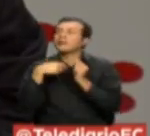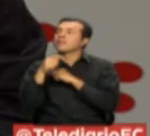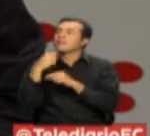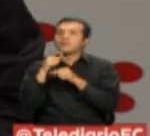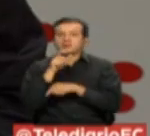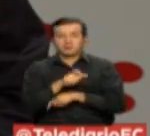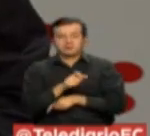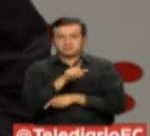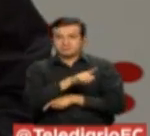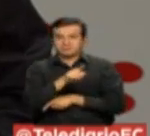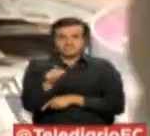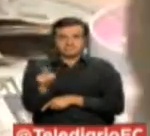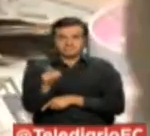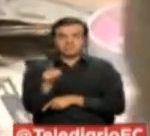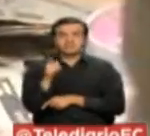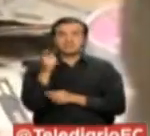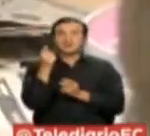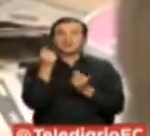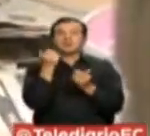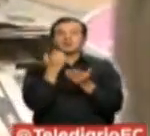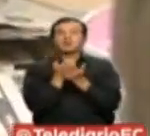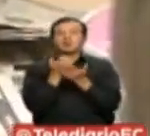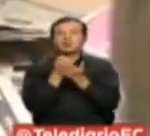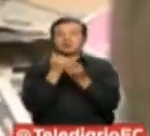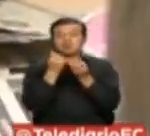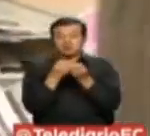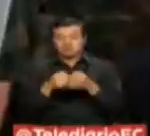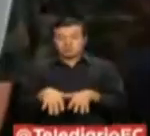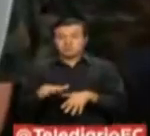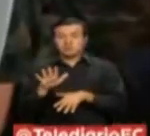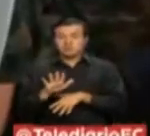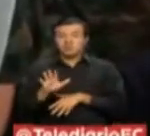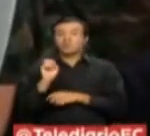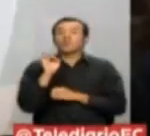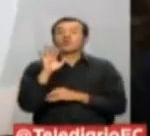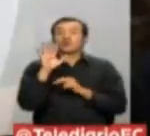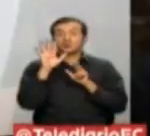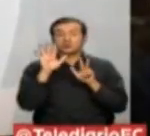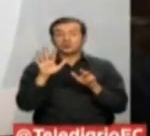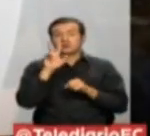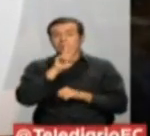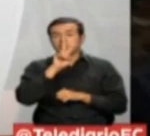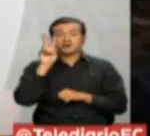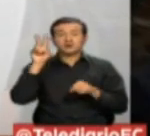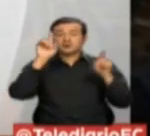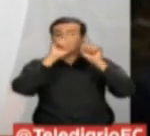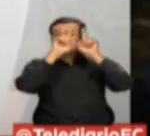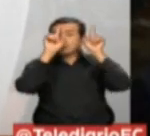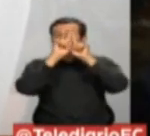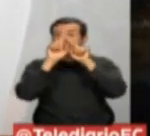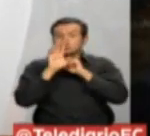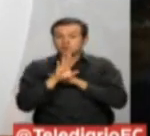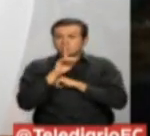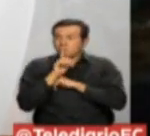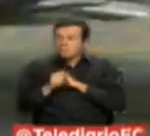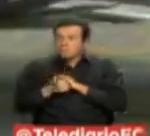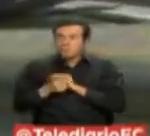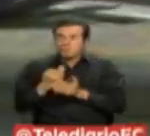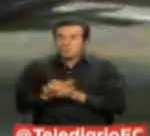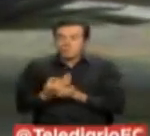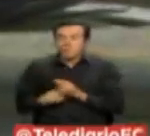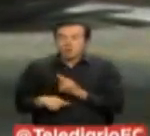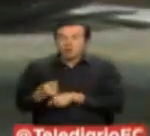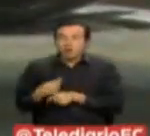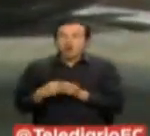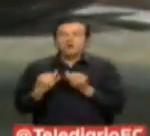Guzmán. Las pérdidas económicas para el país por la existencia de cerca de 822 compañías dedicadas a la venta de facturas han